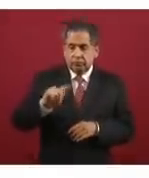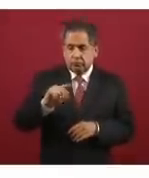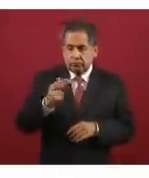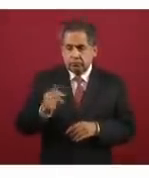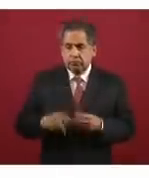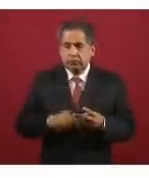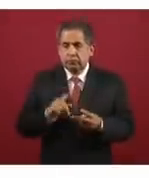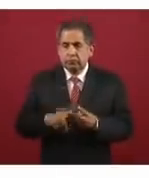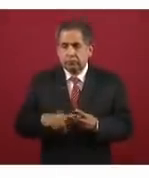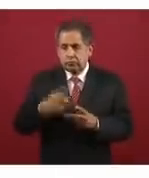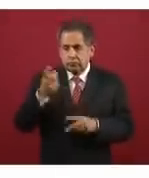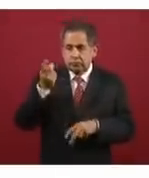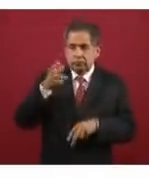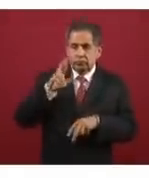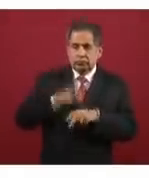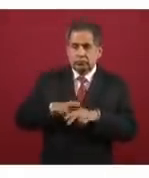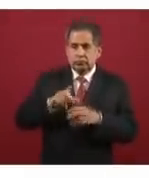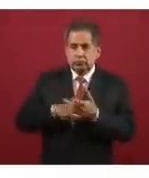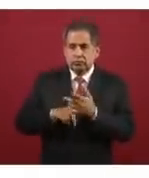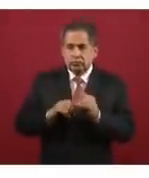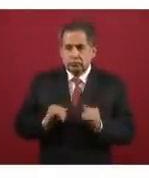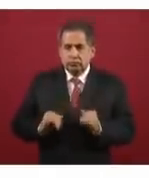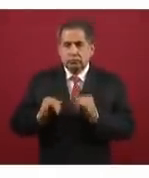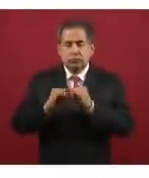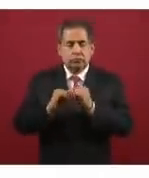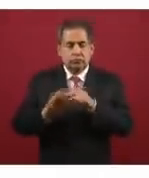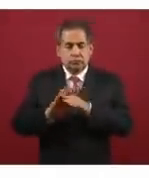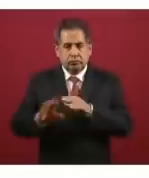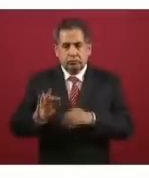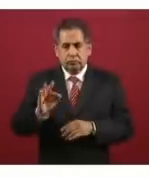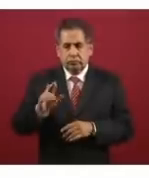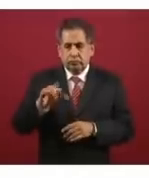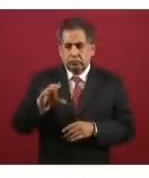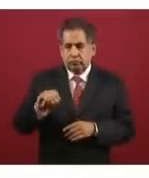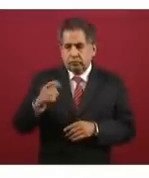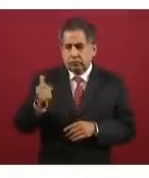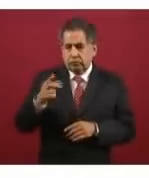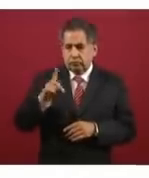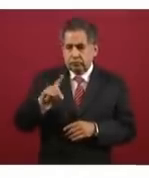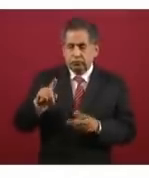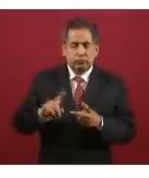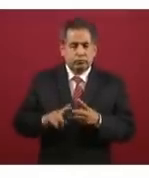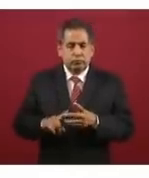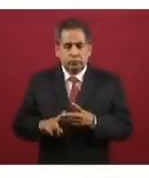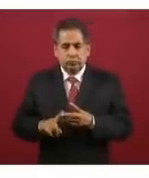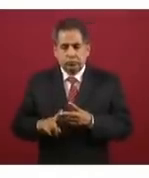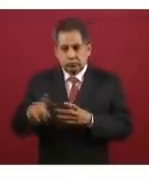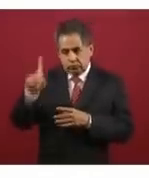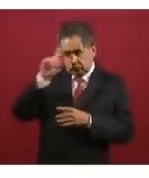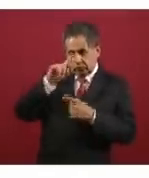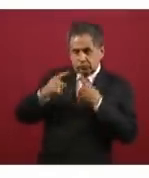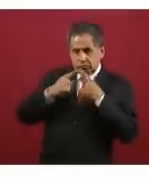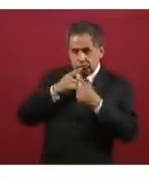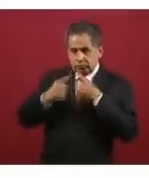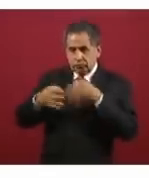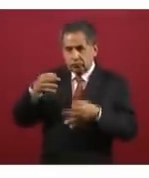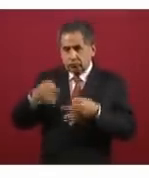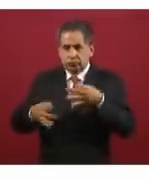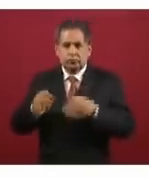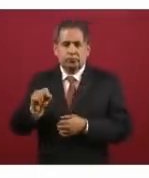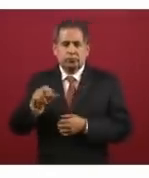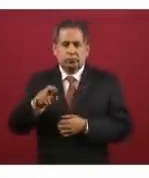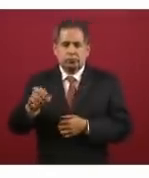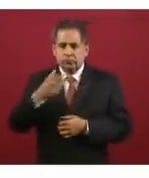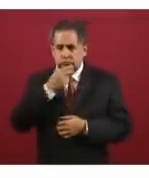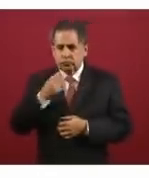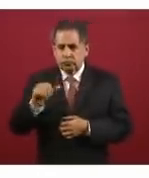el director general del Instituto Nacional de Migración, Francisco Garduño, el consultor jurídico de la Secretaría de Relaciones